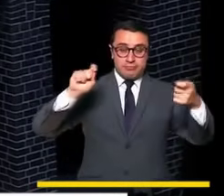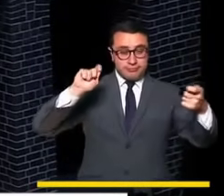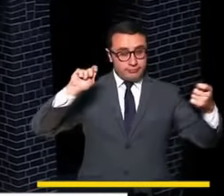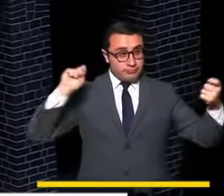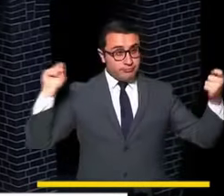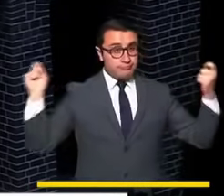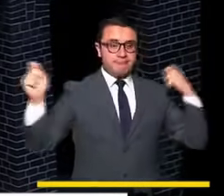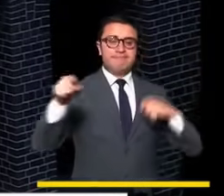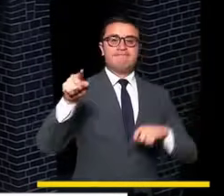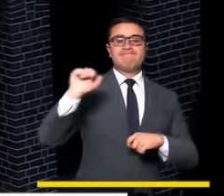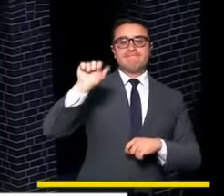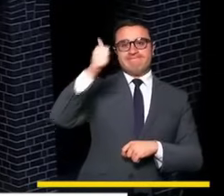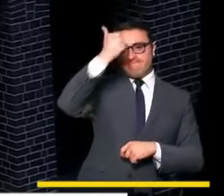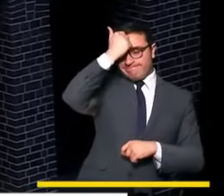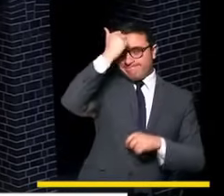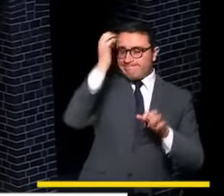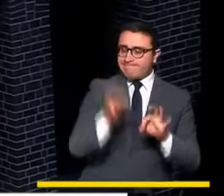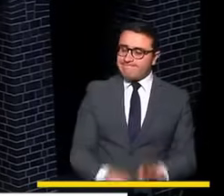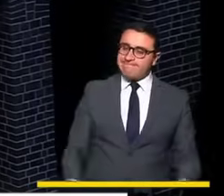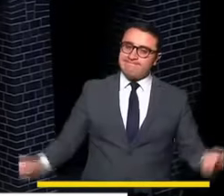indispensable dar,